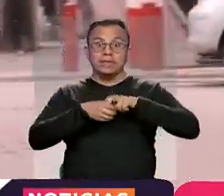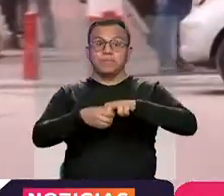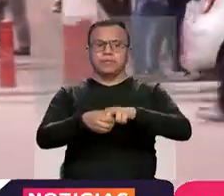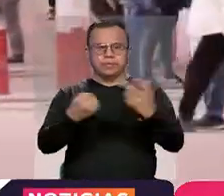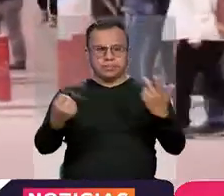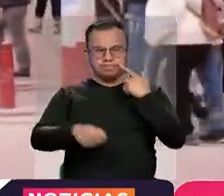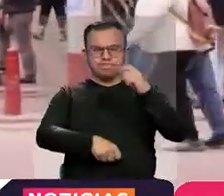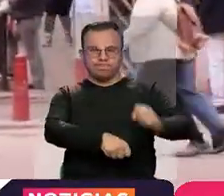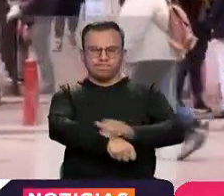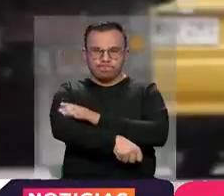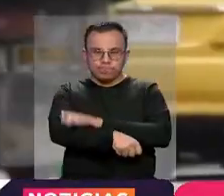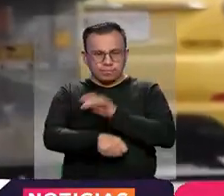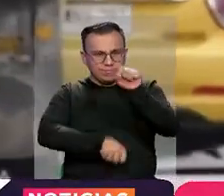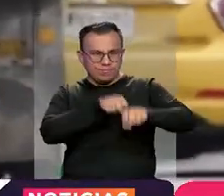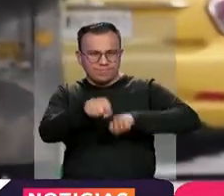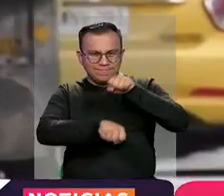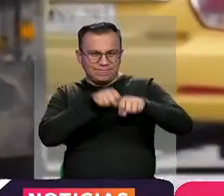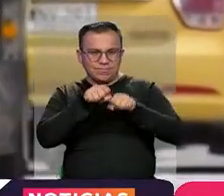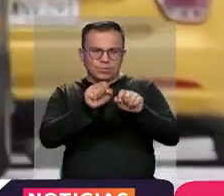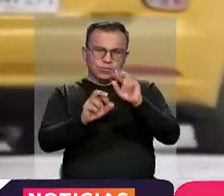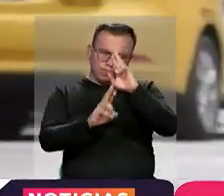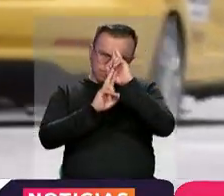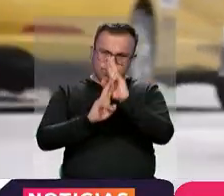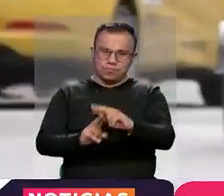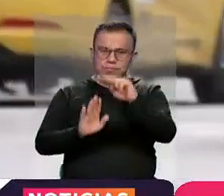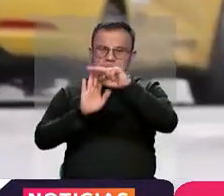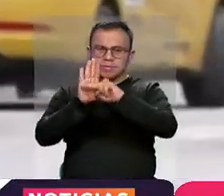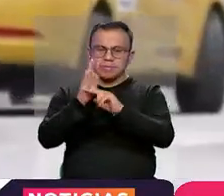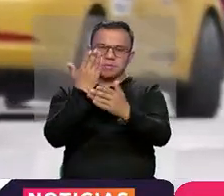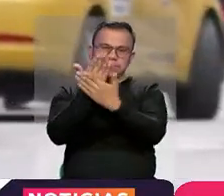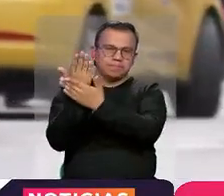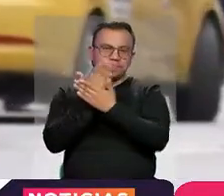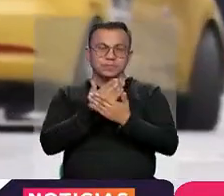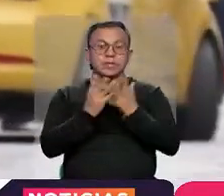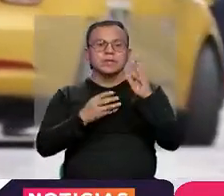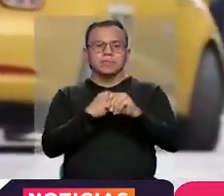sensibilizado a los bicitaxistas para que respeten las señales de tránsito, así como el espacio público.